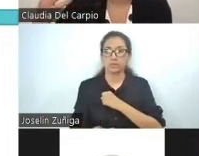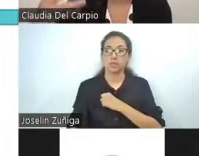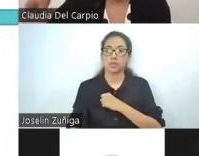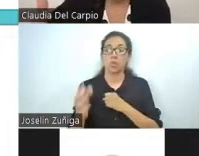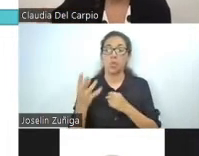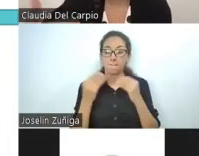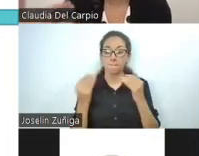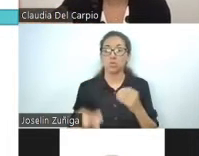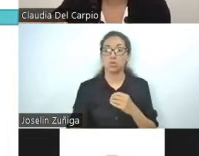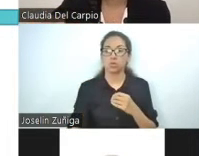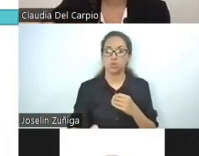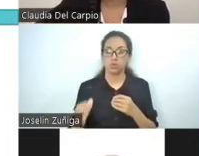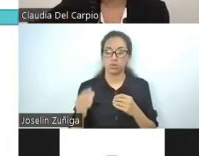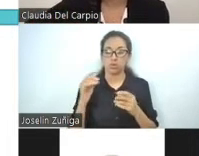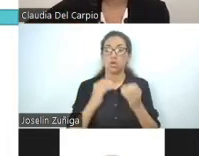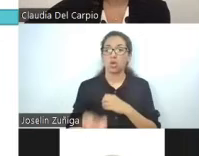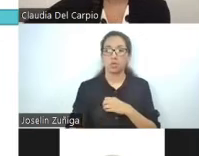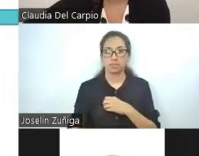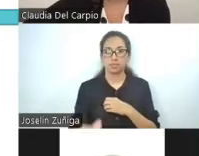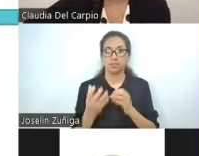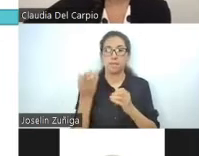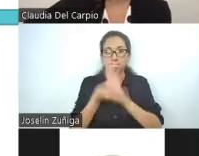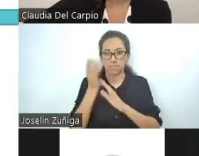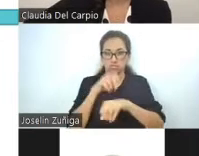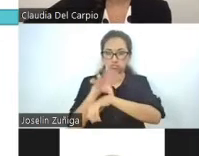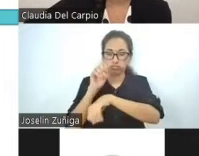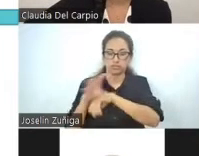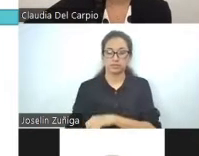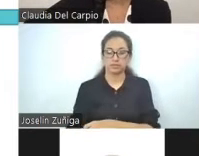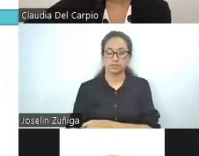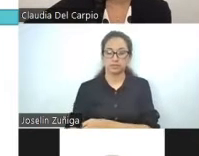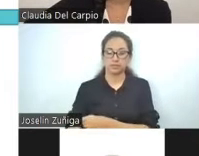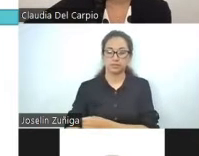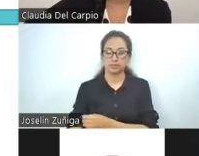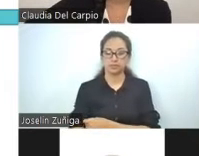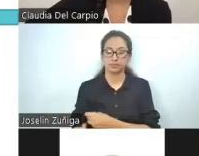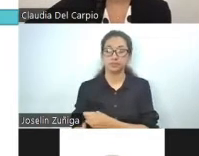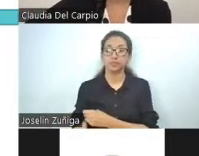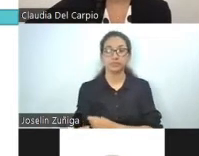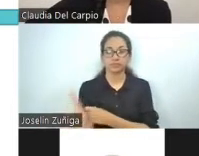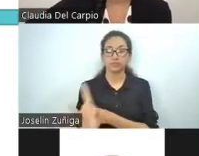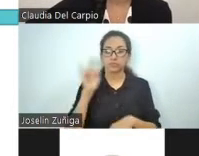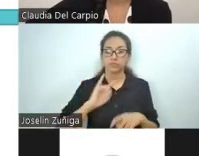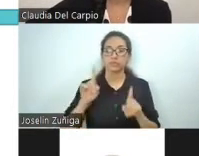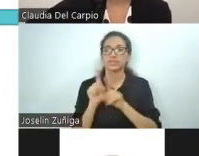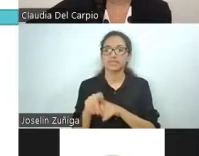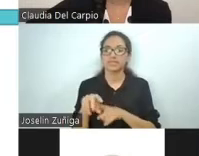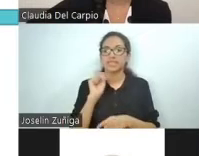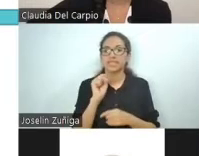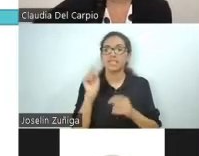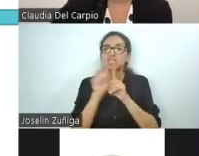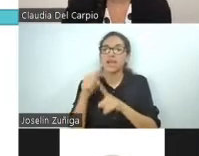cuidarlo o recortarlo que es la recomendada. Otro punto en cuanto a hábitos es la rutina de skincare. Así